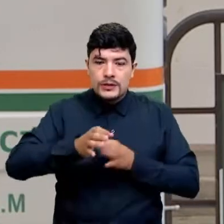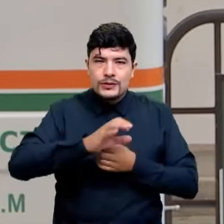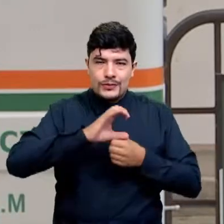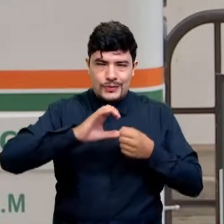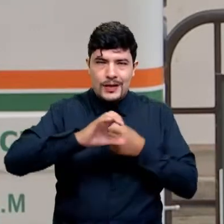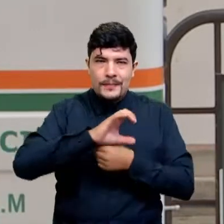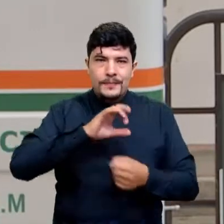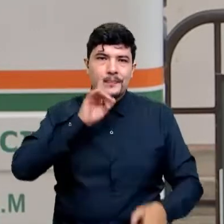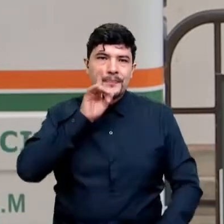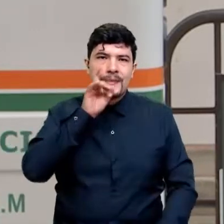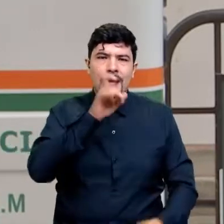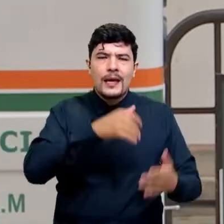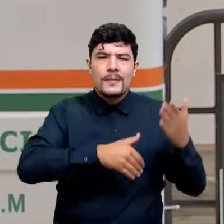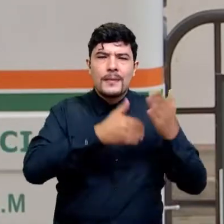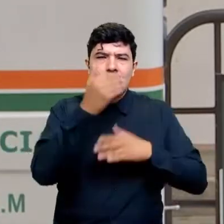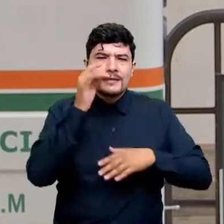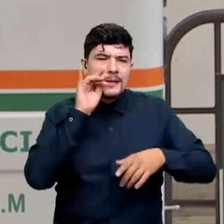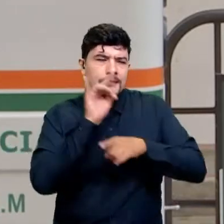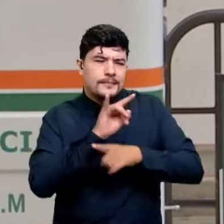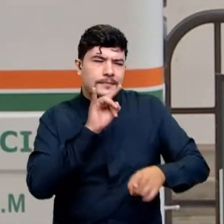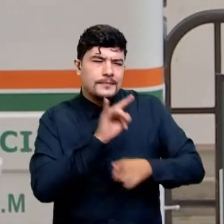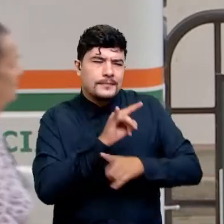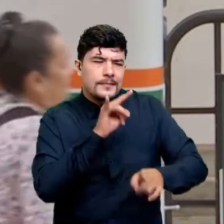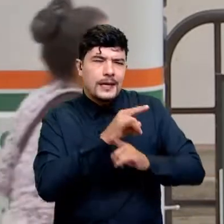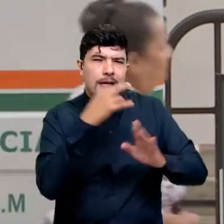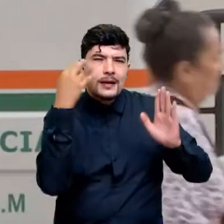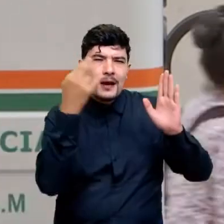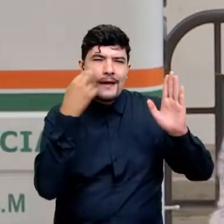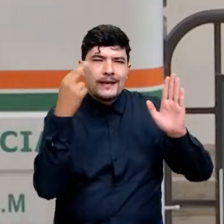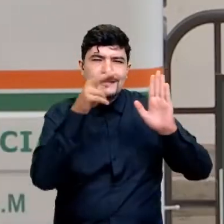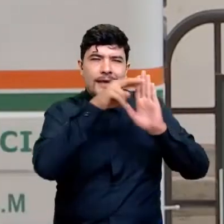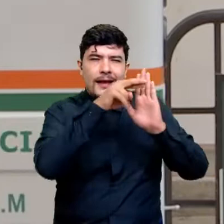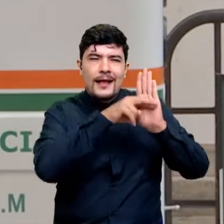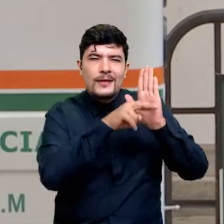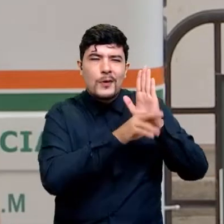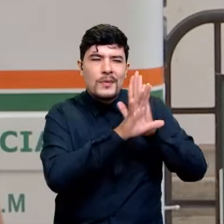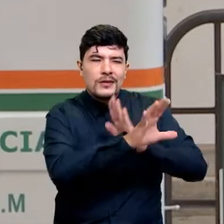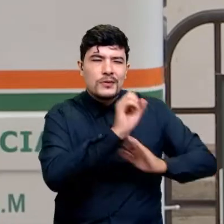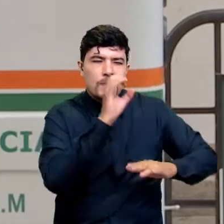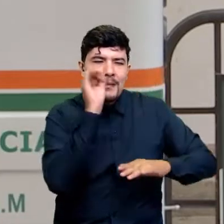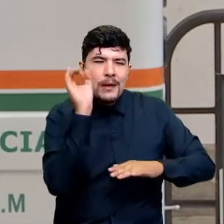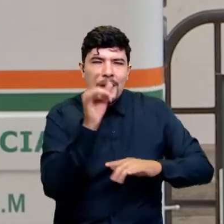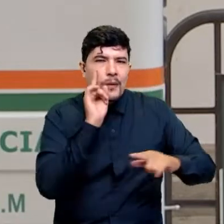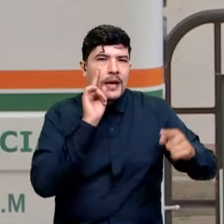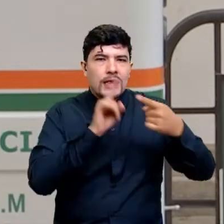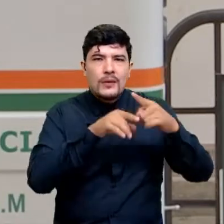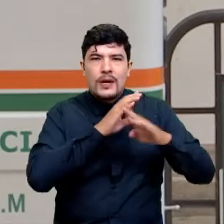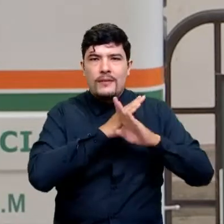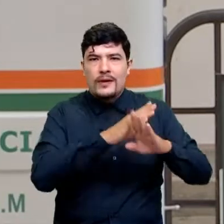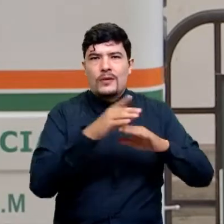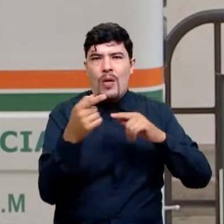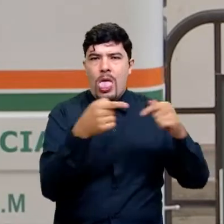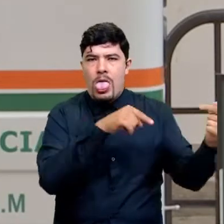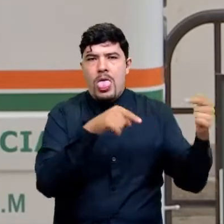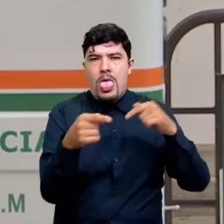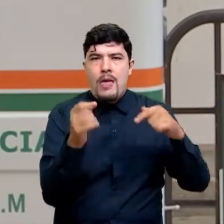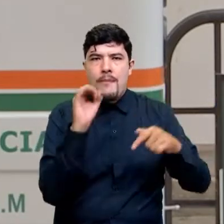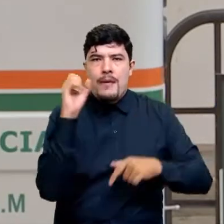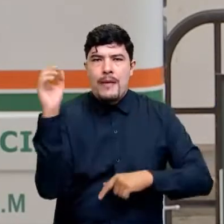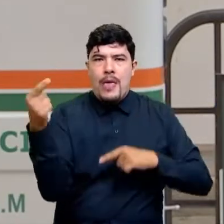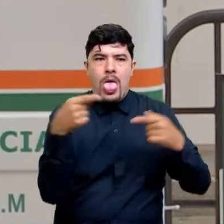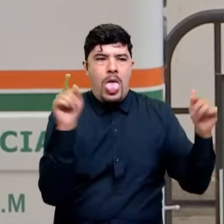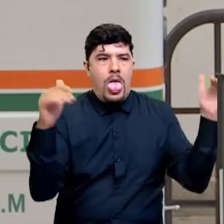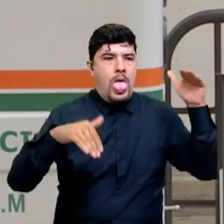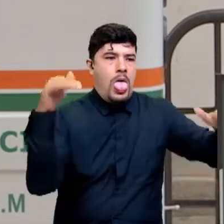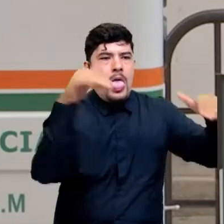a realizar los operativos de control y registro para mitigar la guerra del centavo entre ambulancias. Durante toda la semana se realizaron